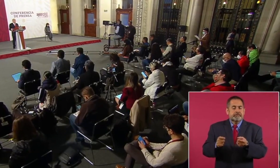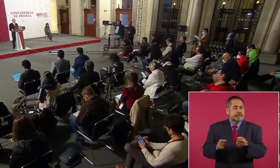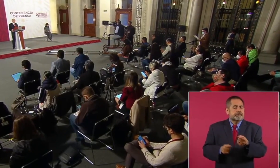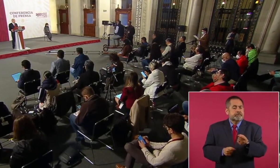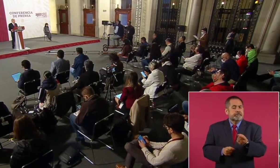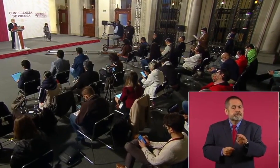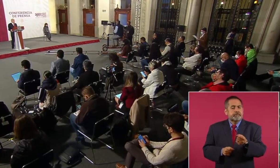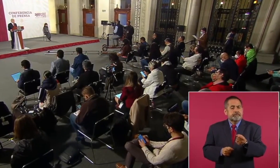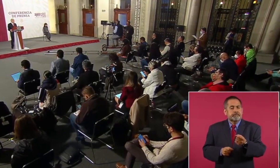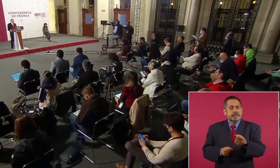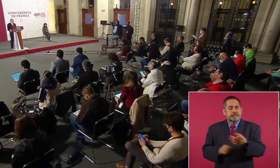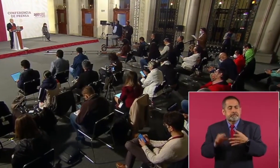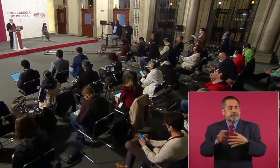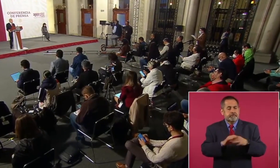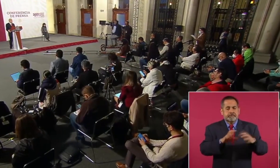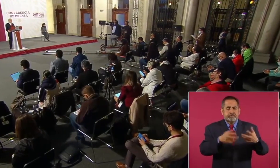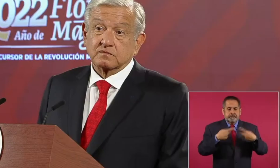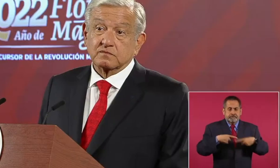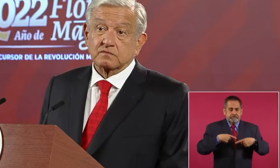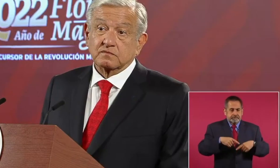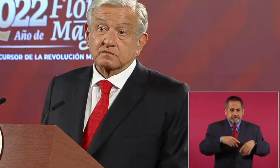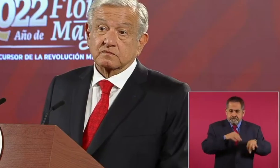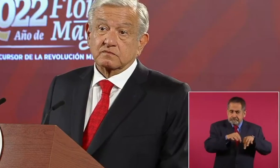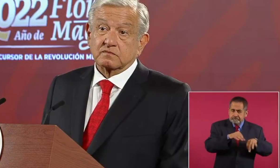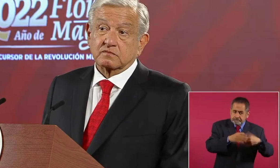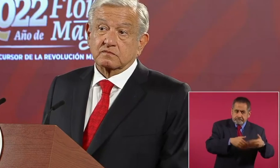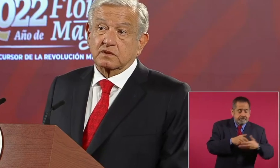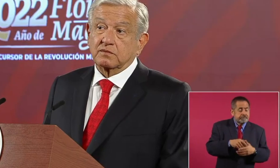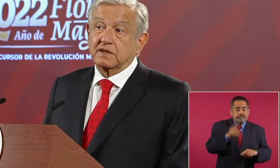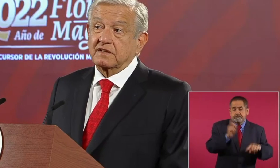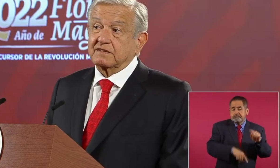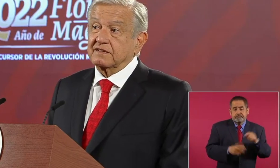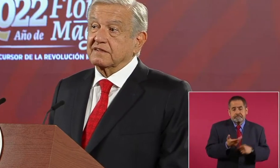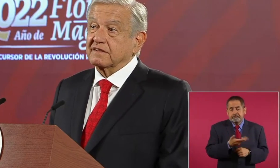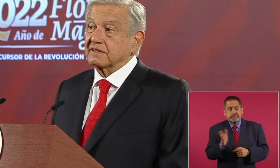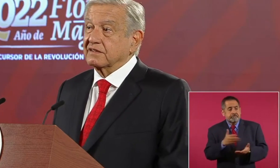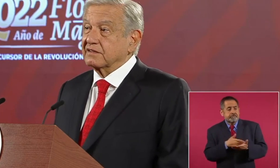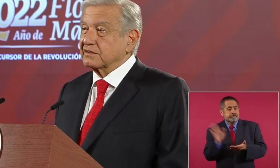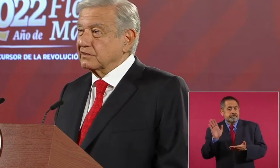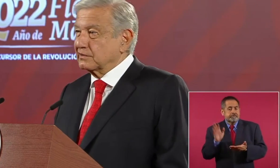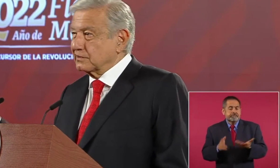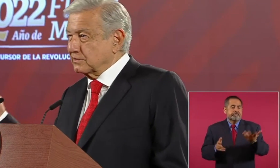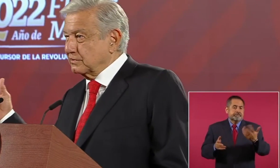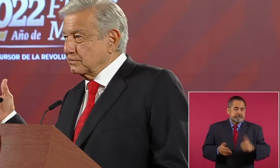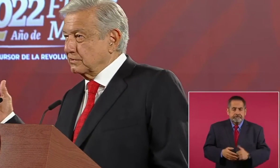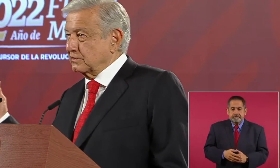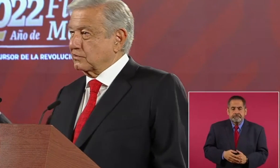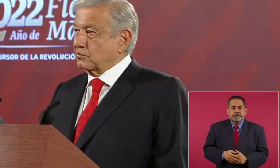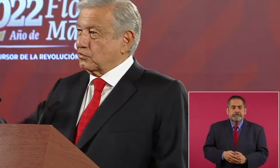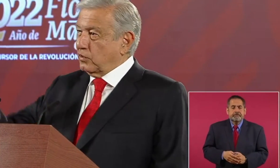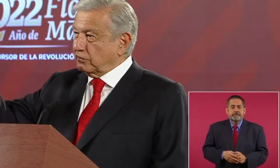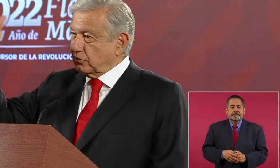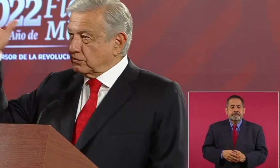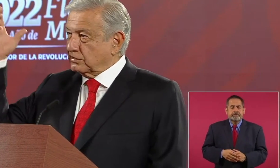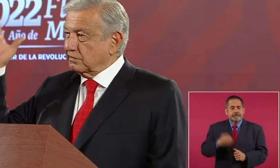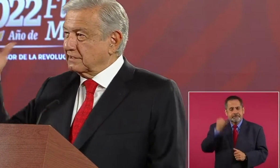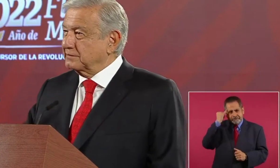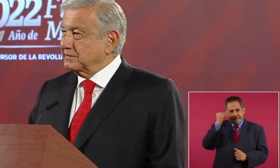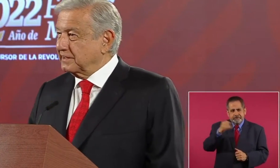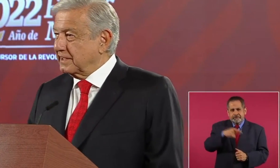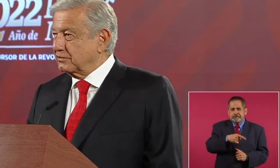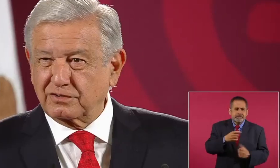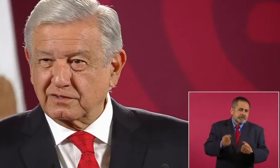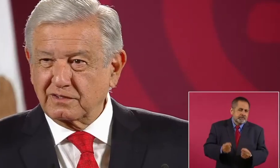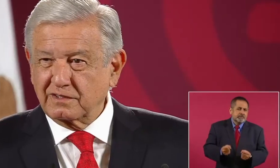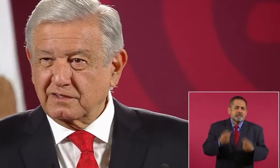que decir el otro, lo que está diciendo el otro, para poder transmitir lo que es en realidad una versión de lo que el